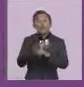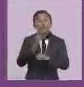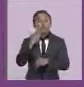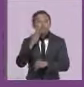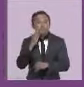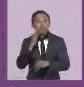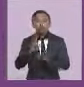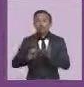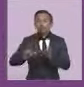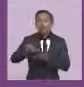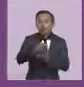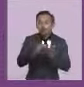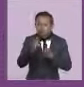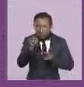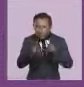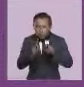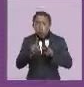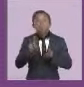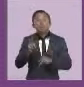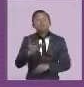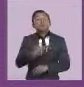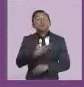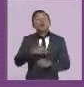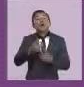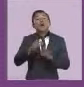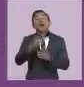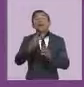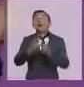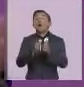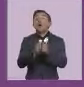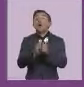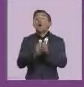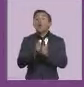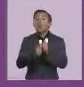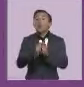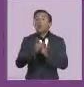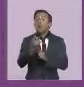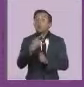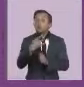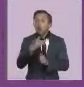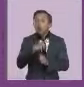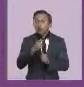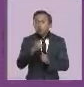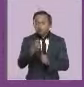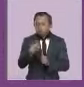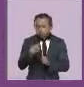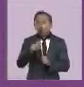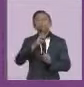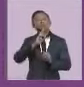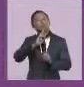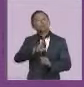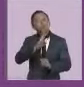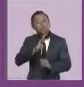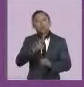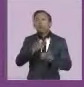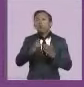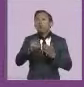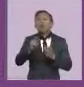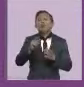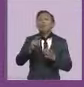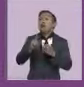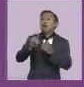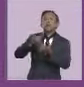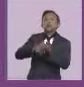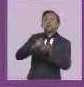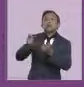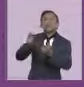México contesta los WhatsApp, si el presidente de México se entera de lo que sucede en la escuela y que sucede en la carretera, en el